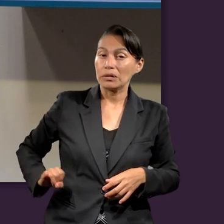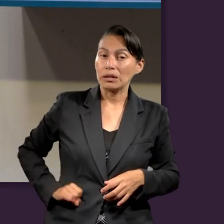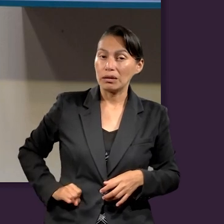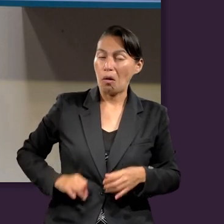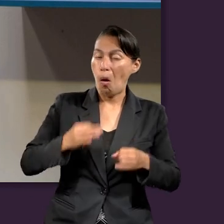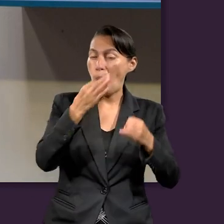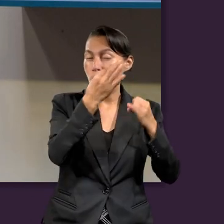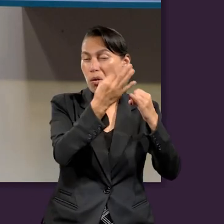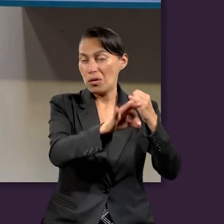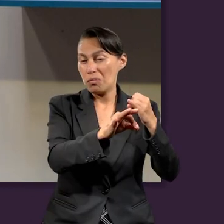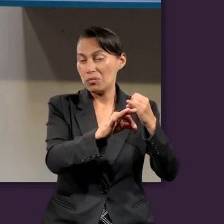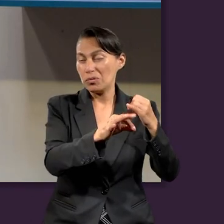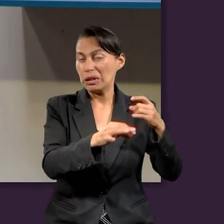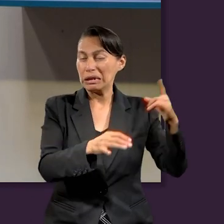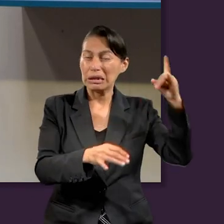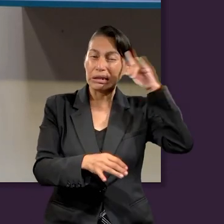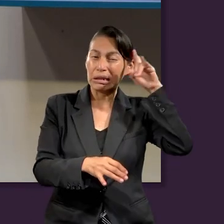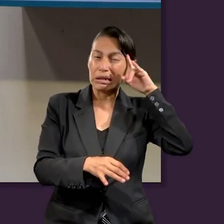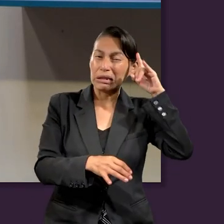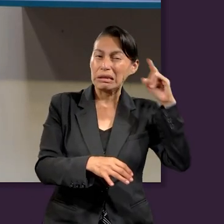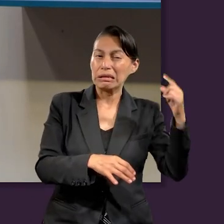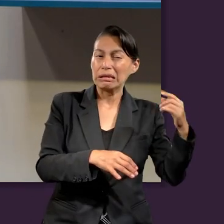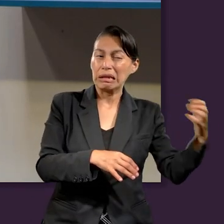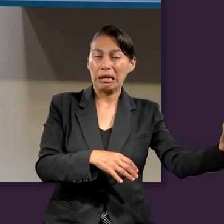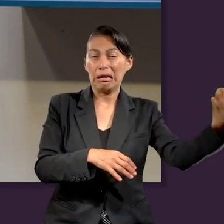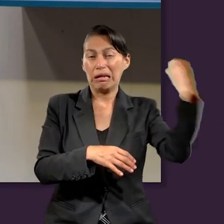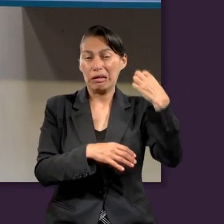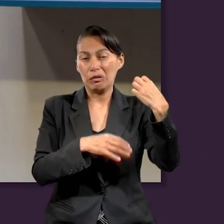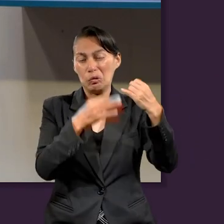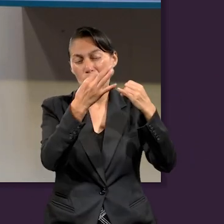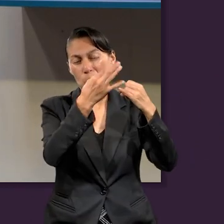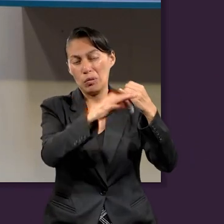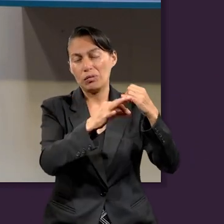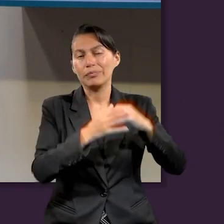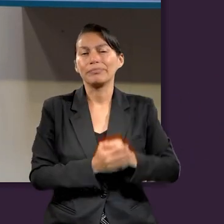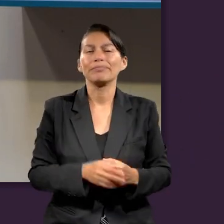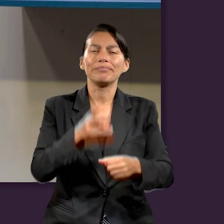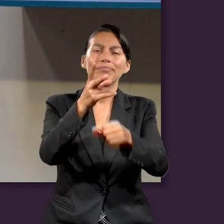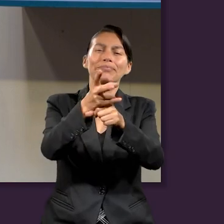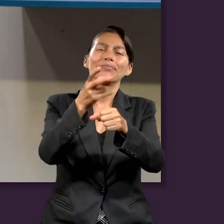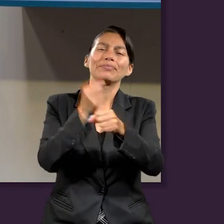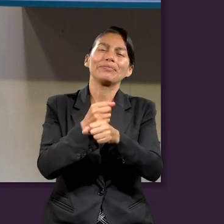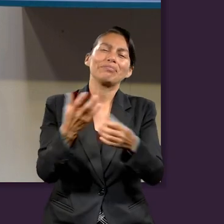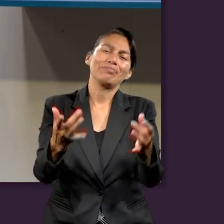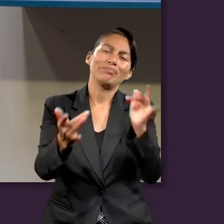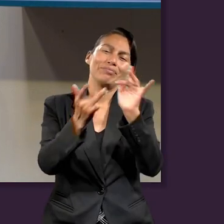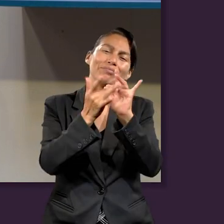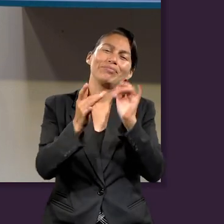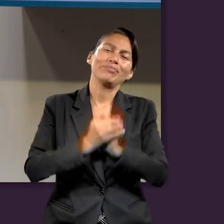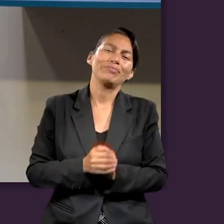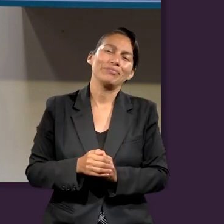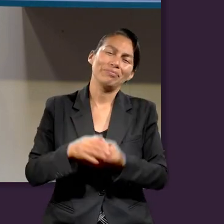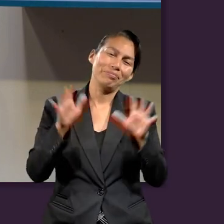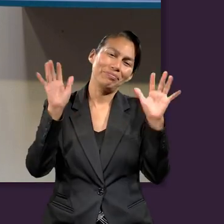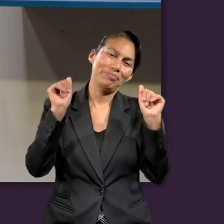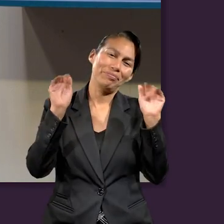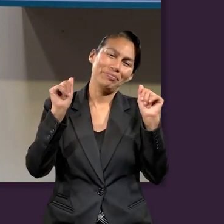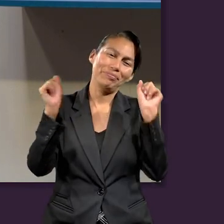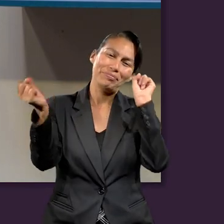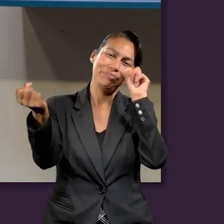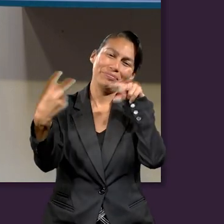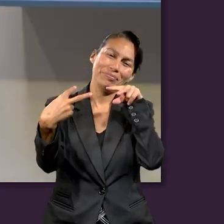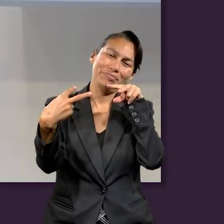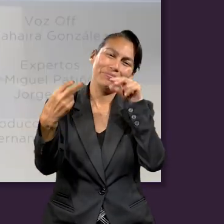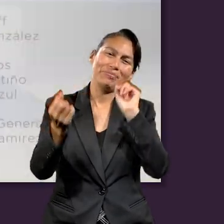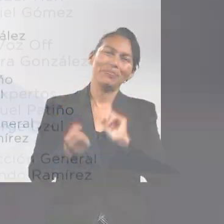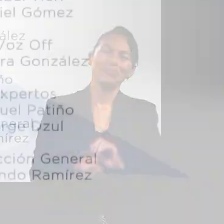interesante, los engaños finales de Satanás. Así que los invitamos para que estén con nosotros y hasta la